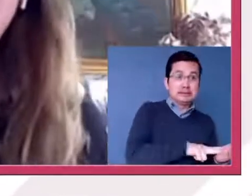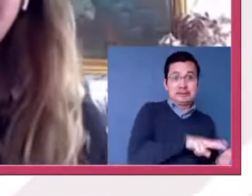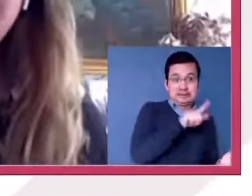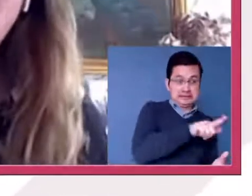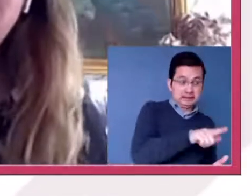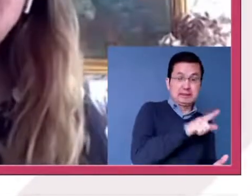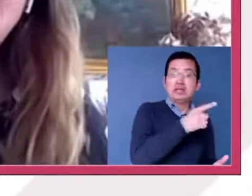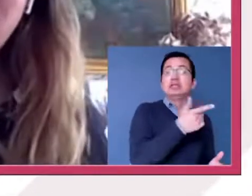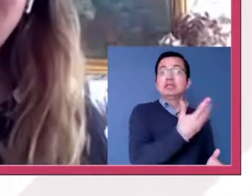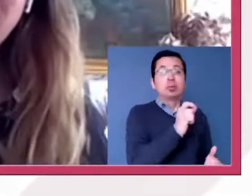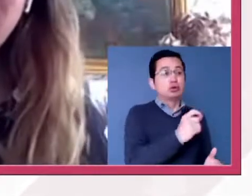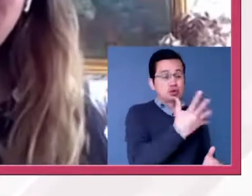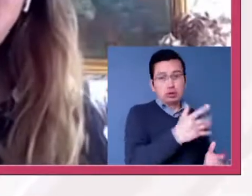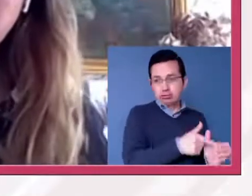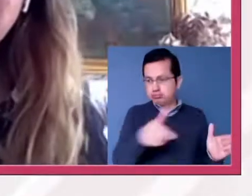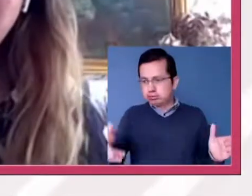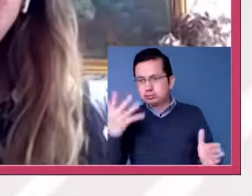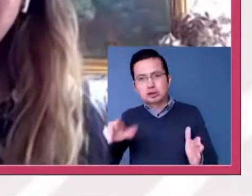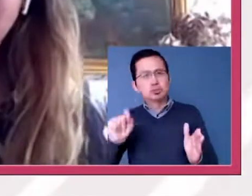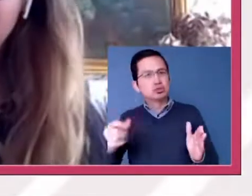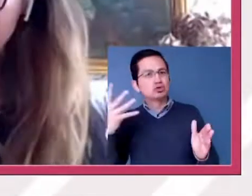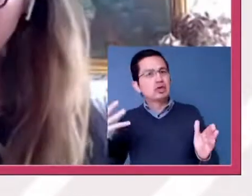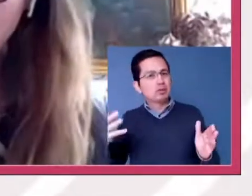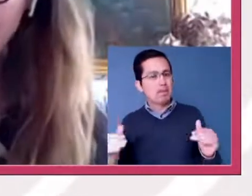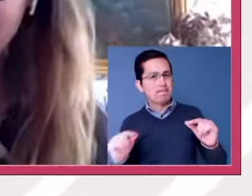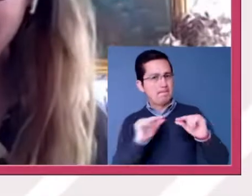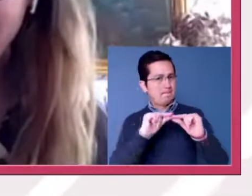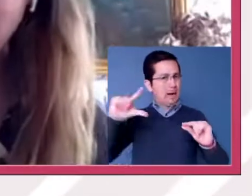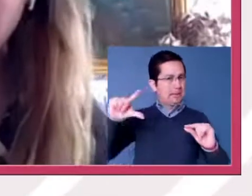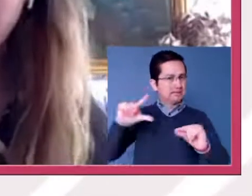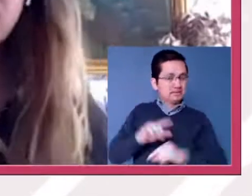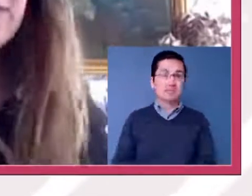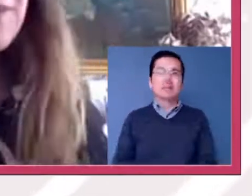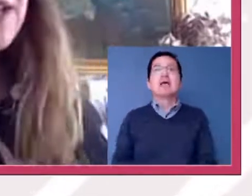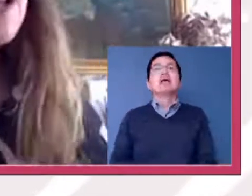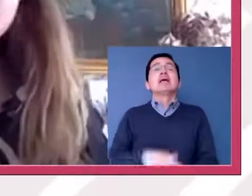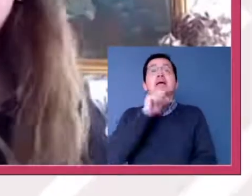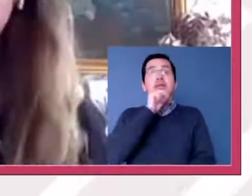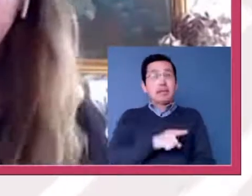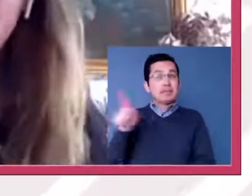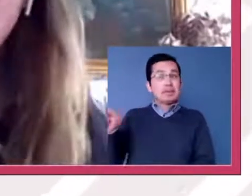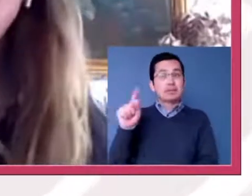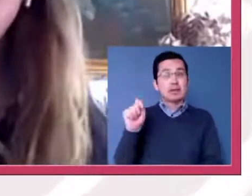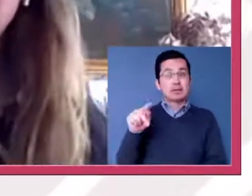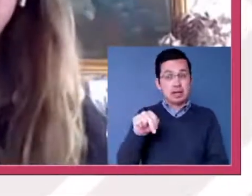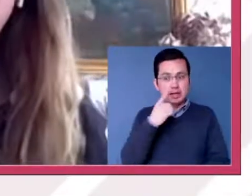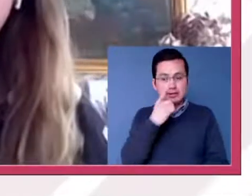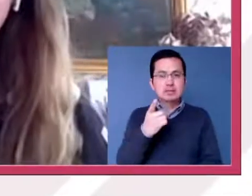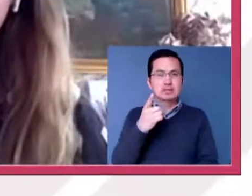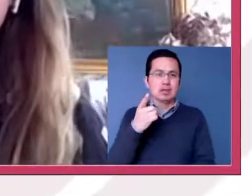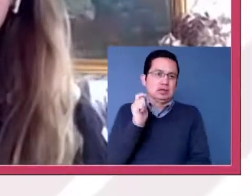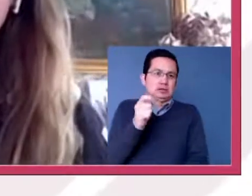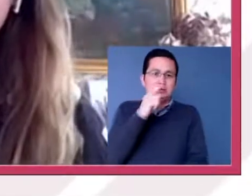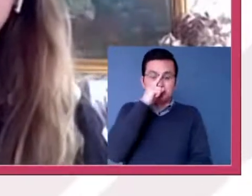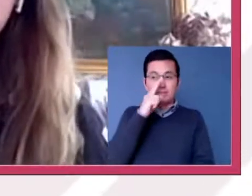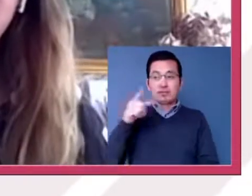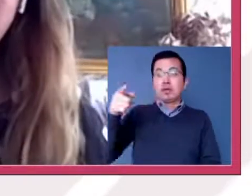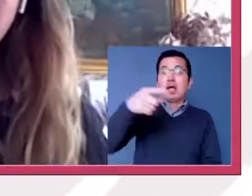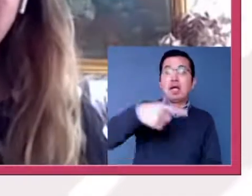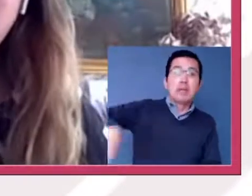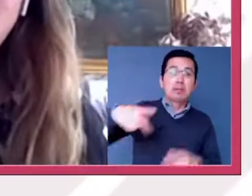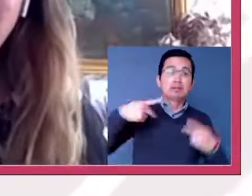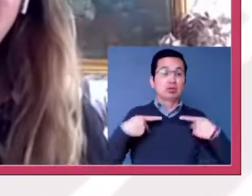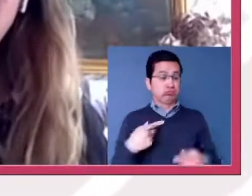además de lo que mencionaba Tatiana con respecto al tema de la nacionalidad, también algo que se reflejó durante la